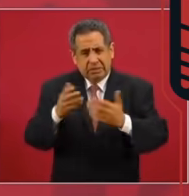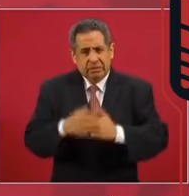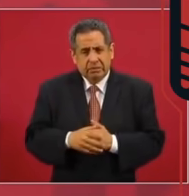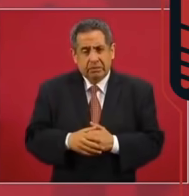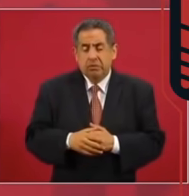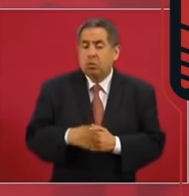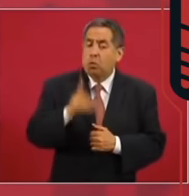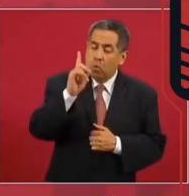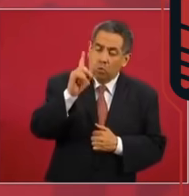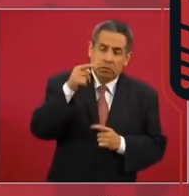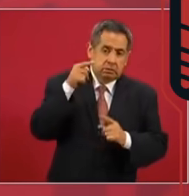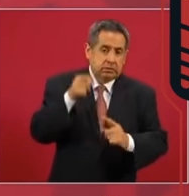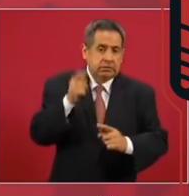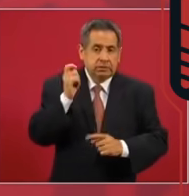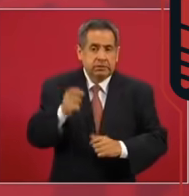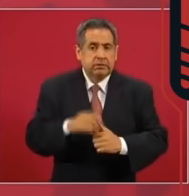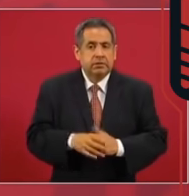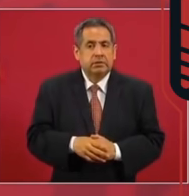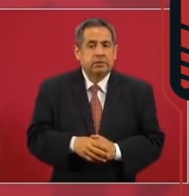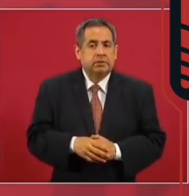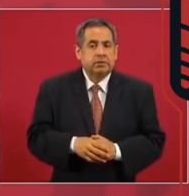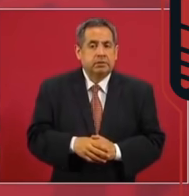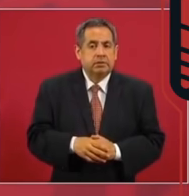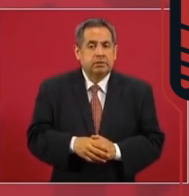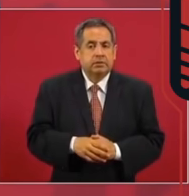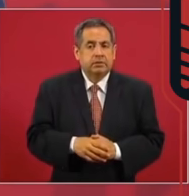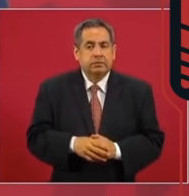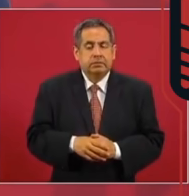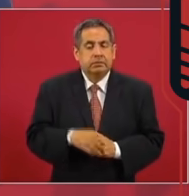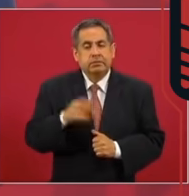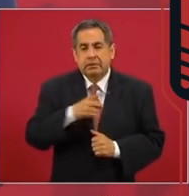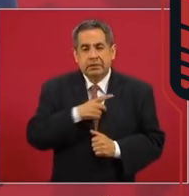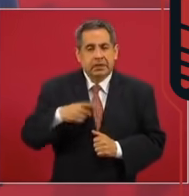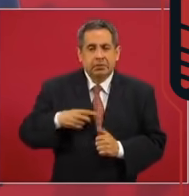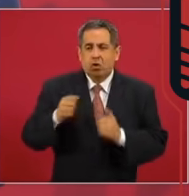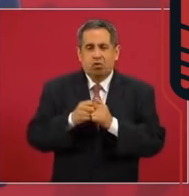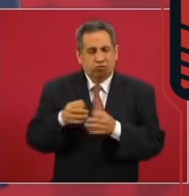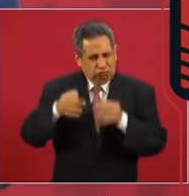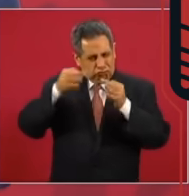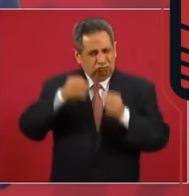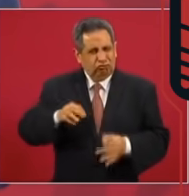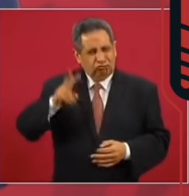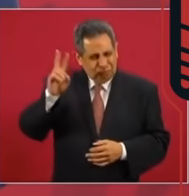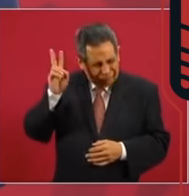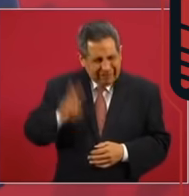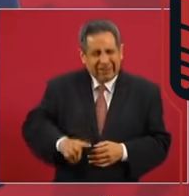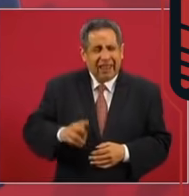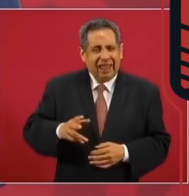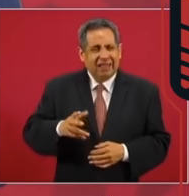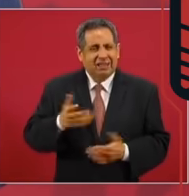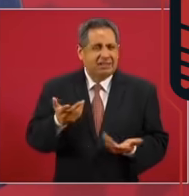Nada más que tiene que ser auténtico.